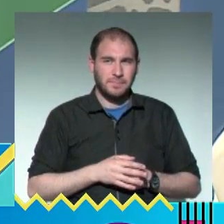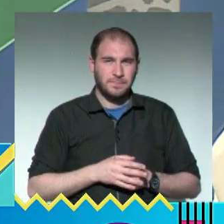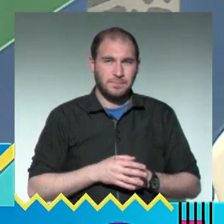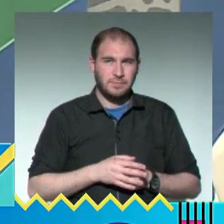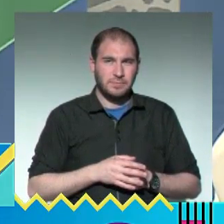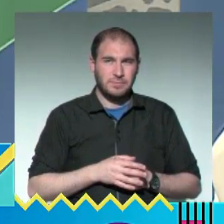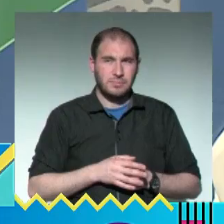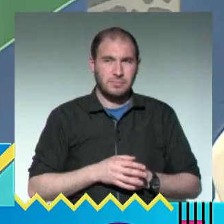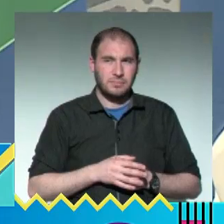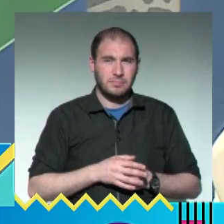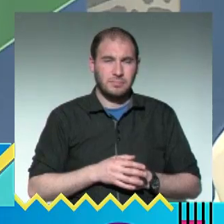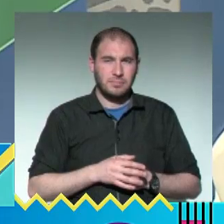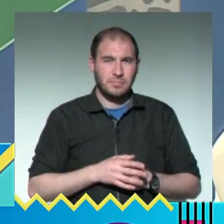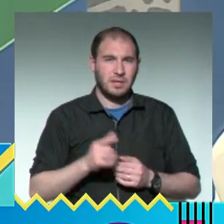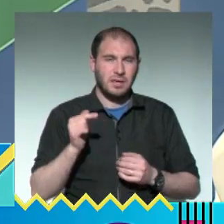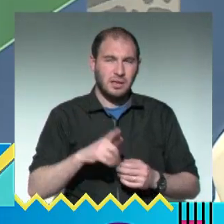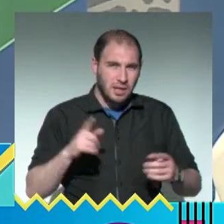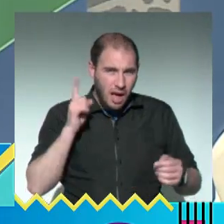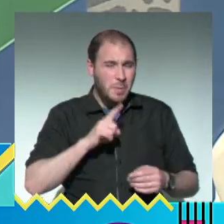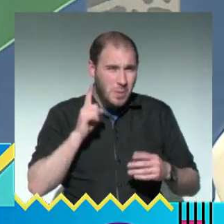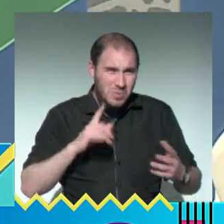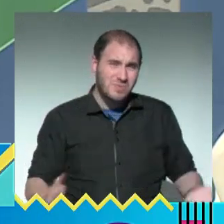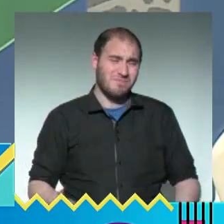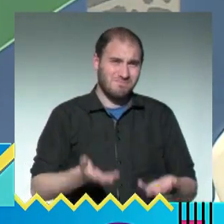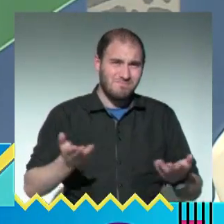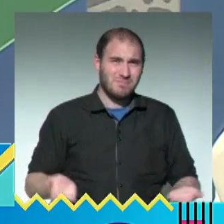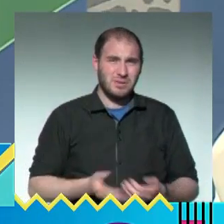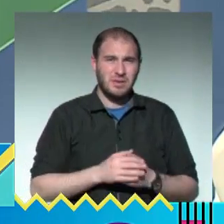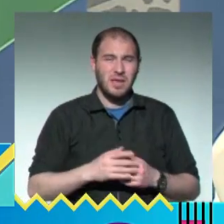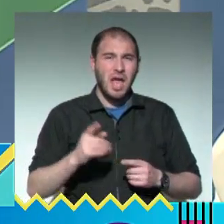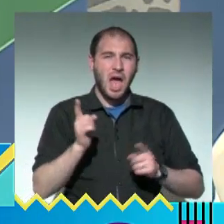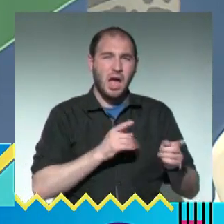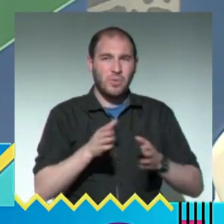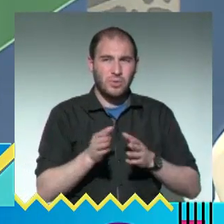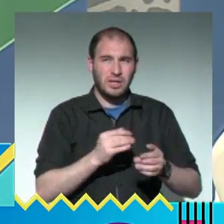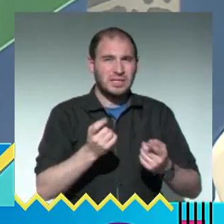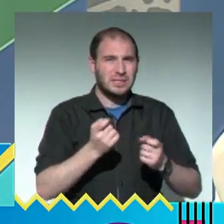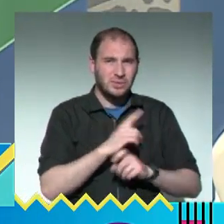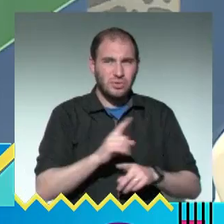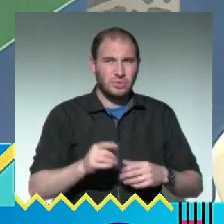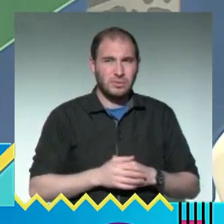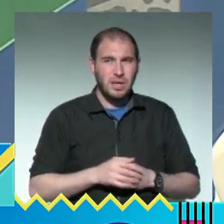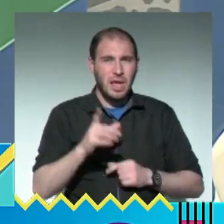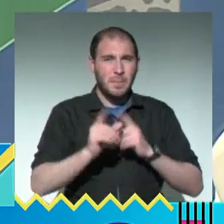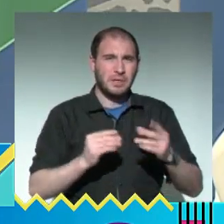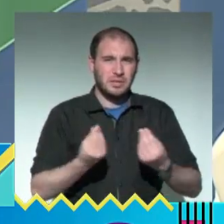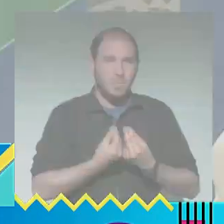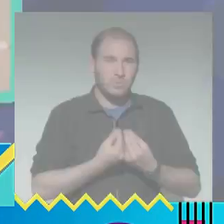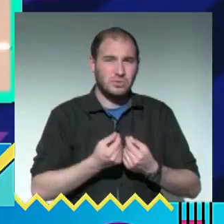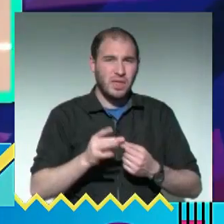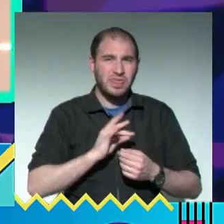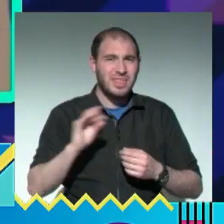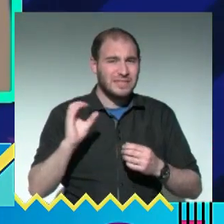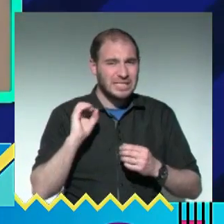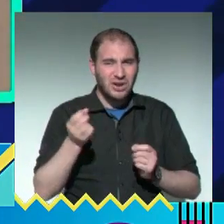es forzar demasiado determinadas variables. No es necesario, de hecho muchos países no tienen déficit